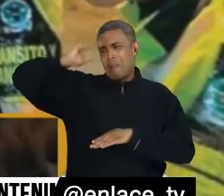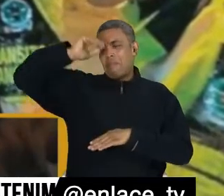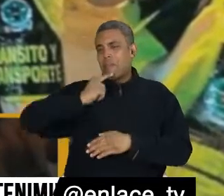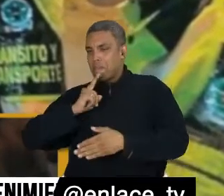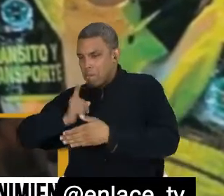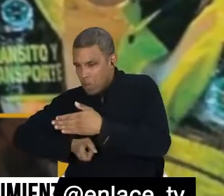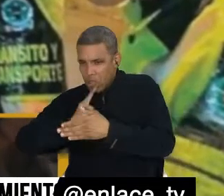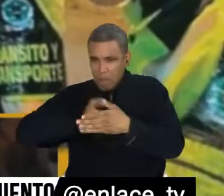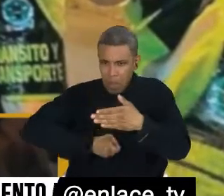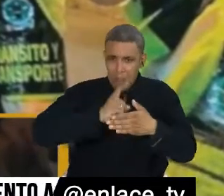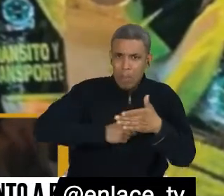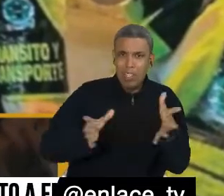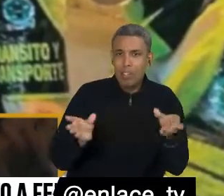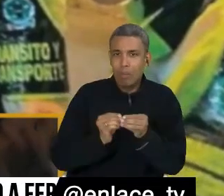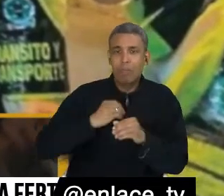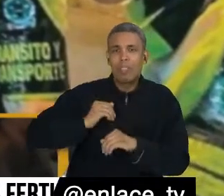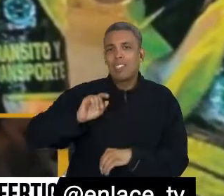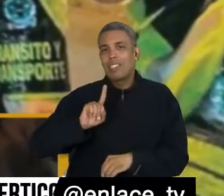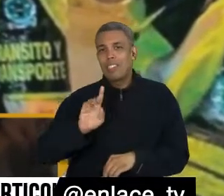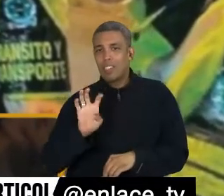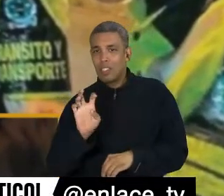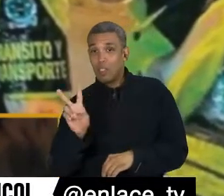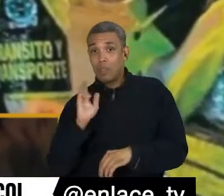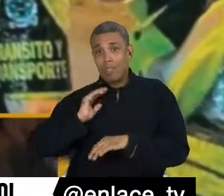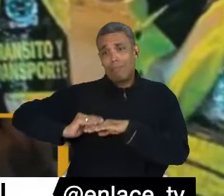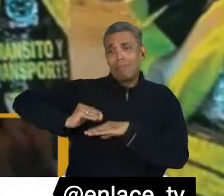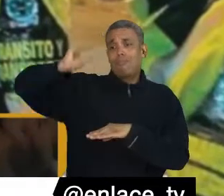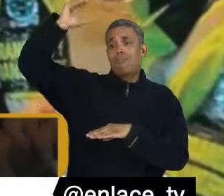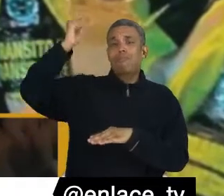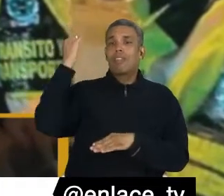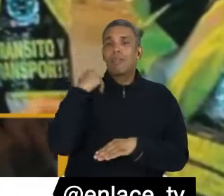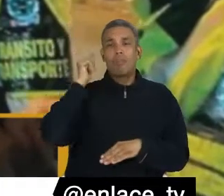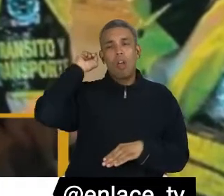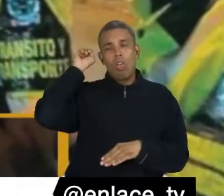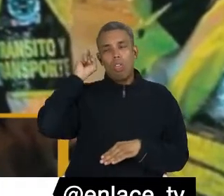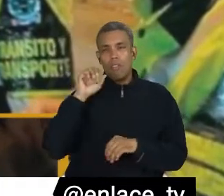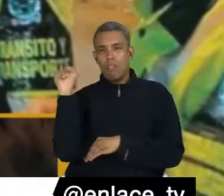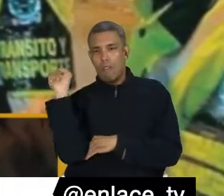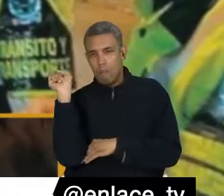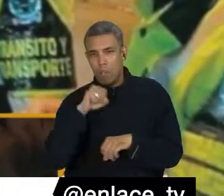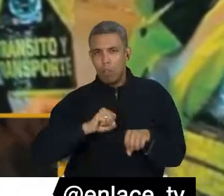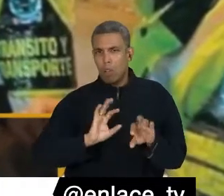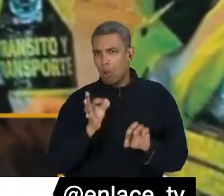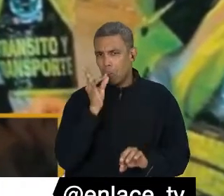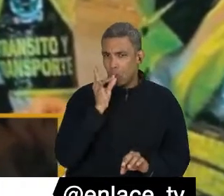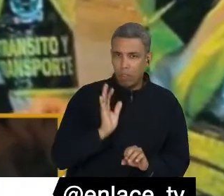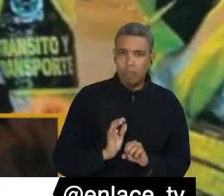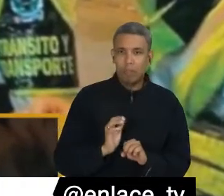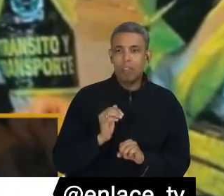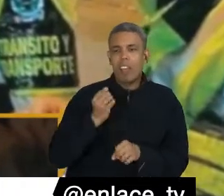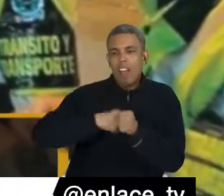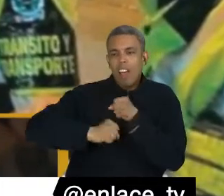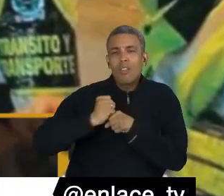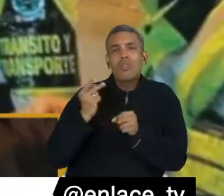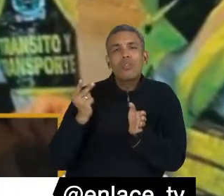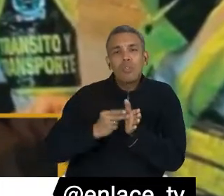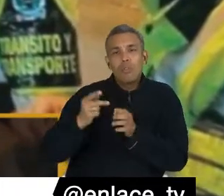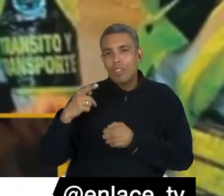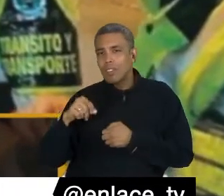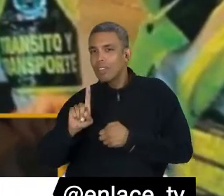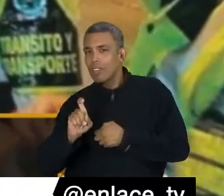192 comparendos a infractores por conducir bajo los efectos del alcohol u otras sustancias psicoactivas, mientras que el año anterior las multas llegaron